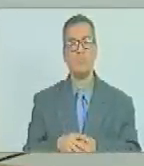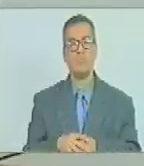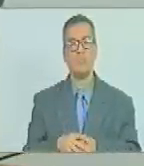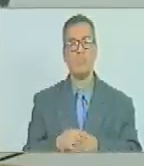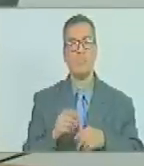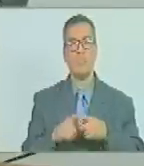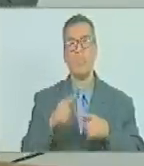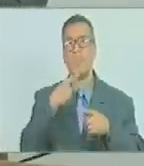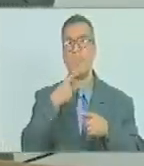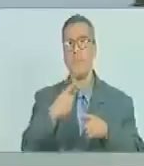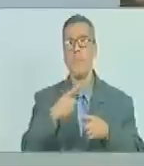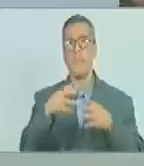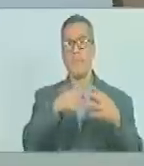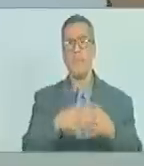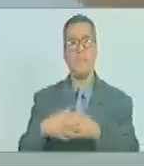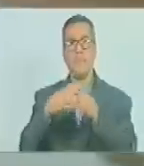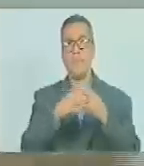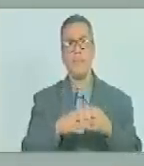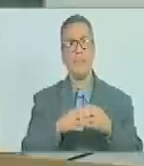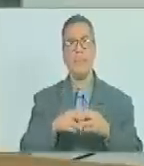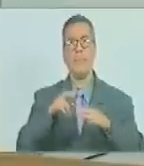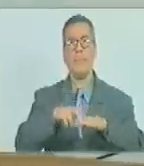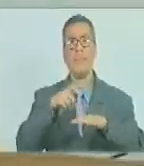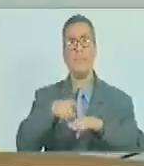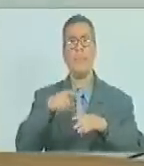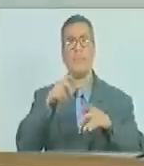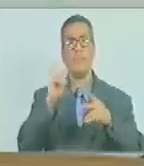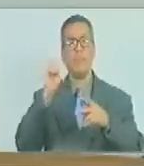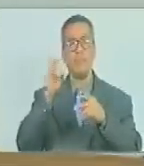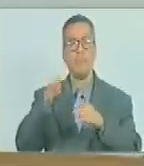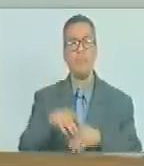Donald Trump afirma que Estados Unidos no descarta la opción militar en Venezuela.